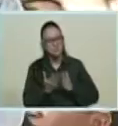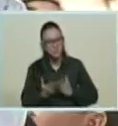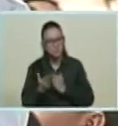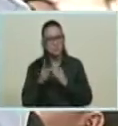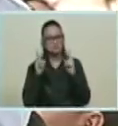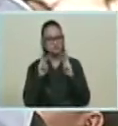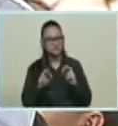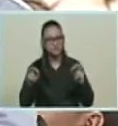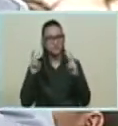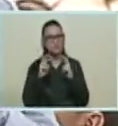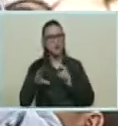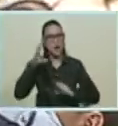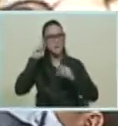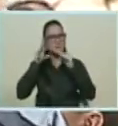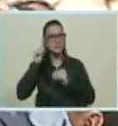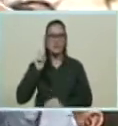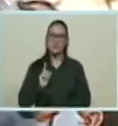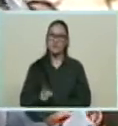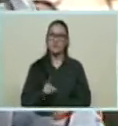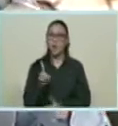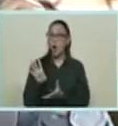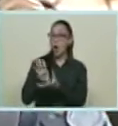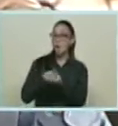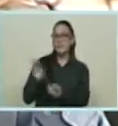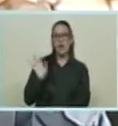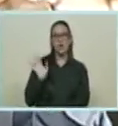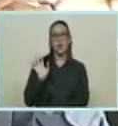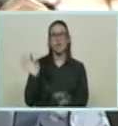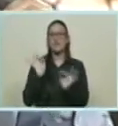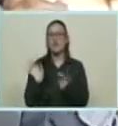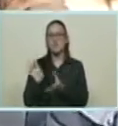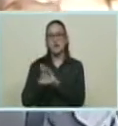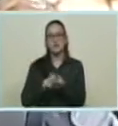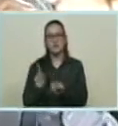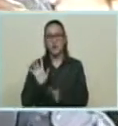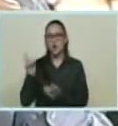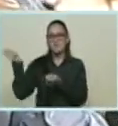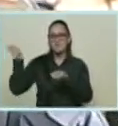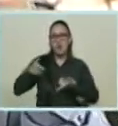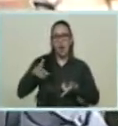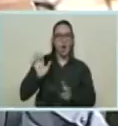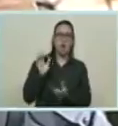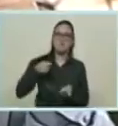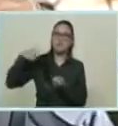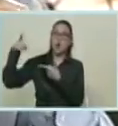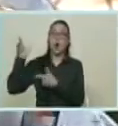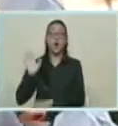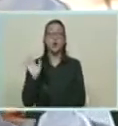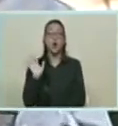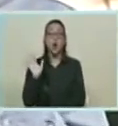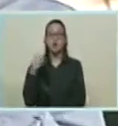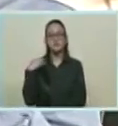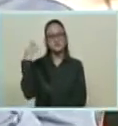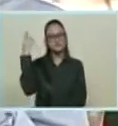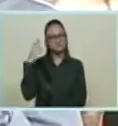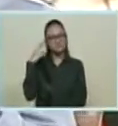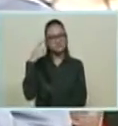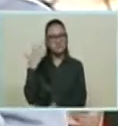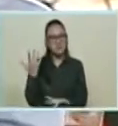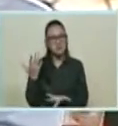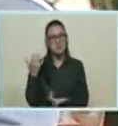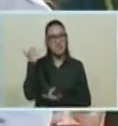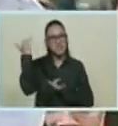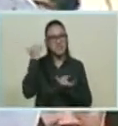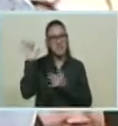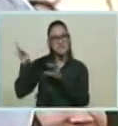que investigar y mucho que aprender. No para copiar, porque los modelos no se exportan ni se importan, sino para tomar como referencia y